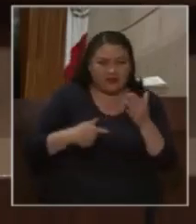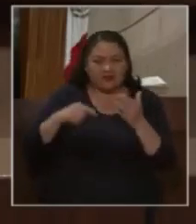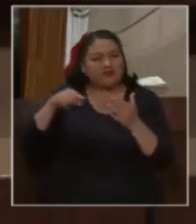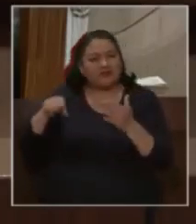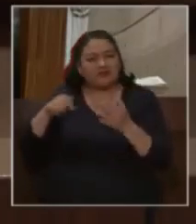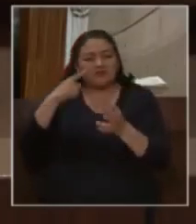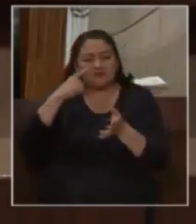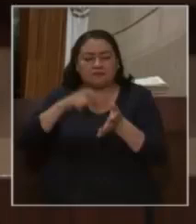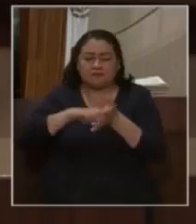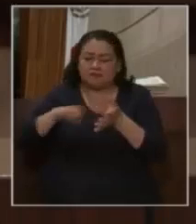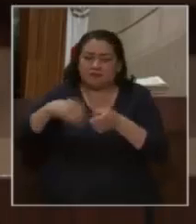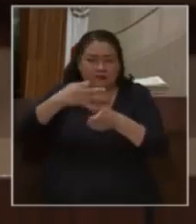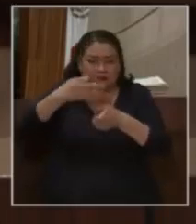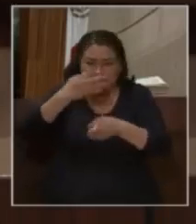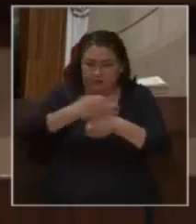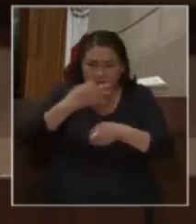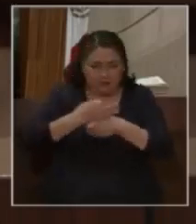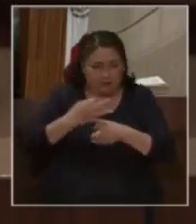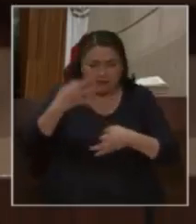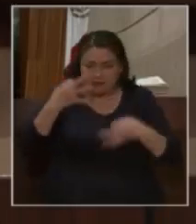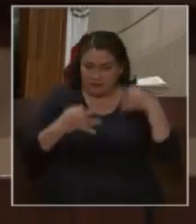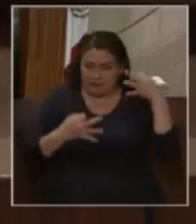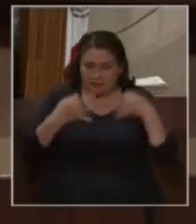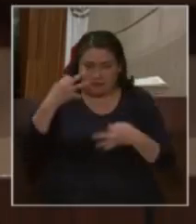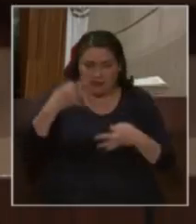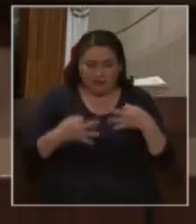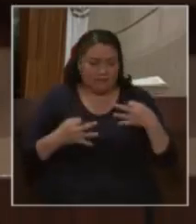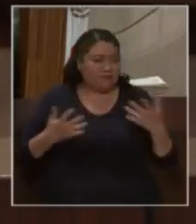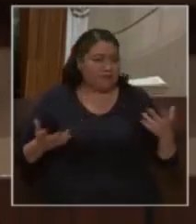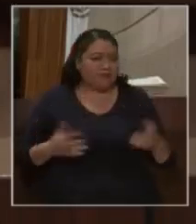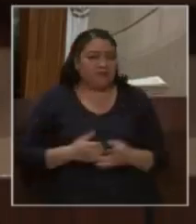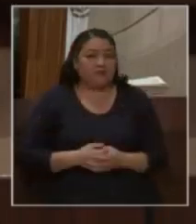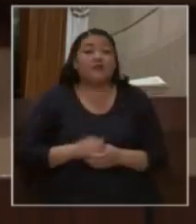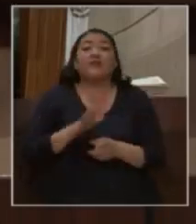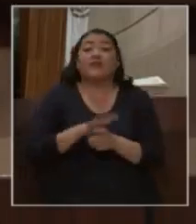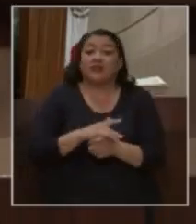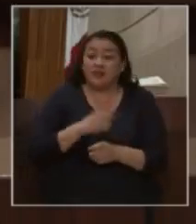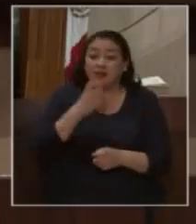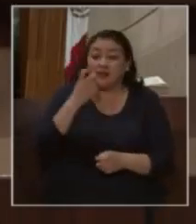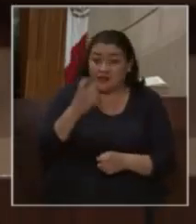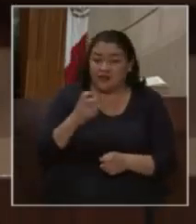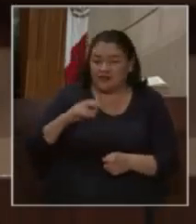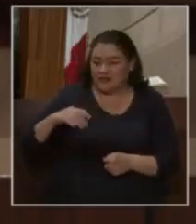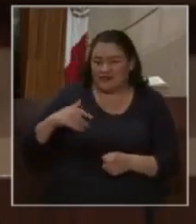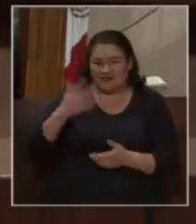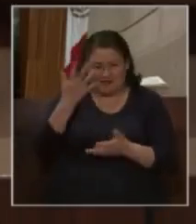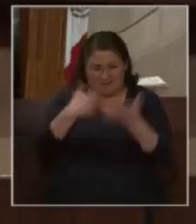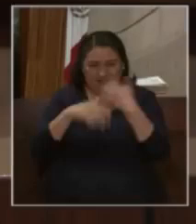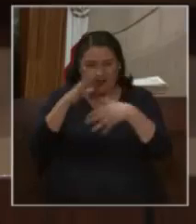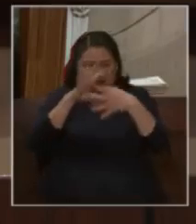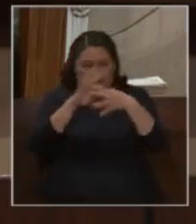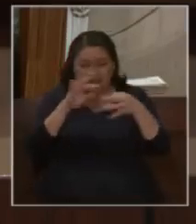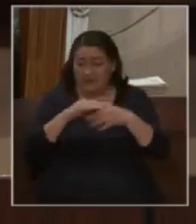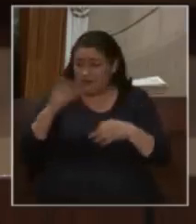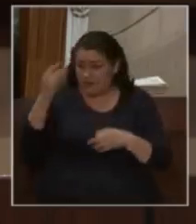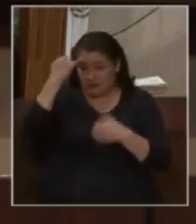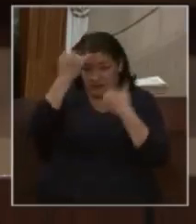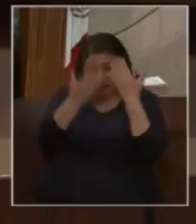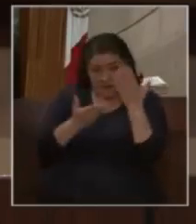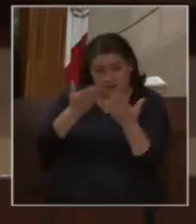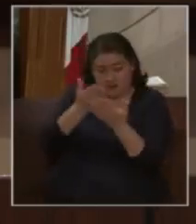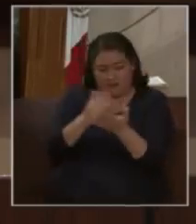al caso que nos ocupa. Y por estas razones que se sustentan en la